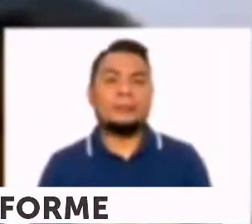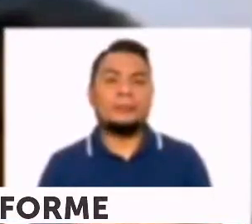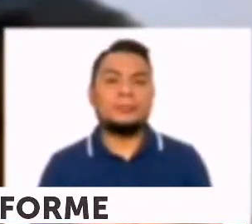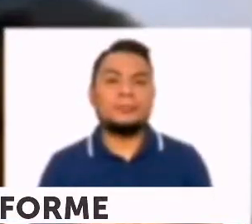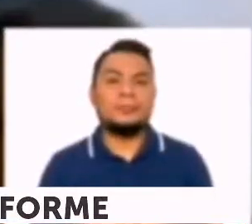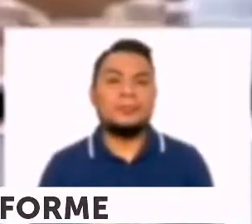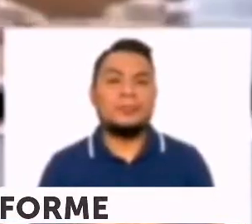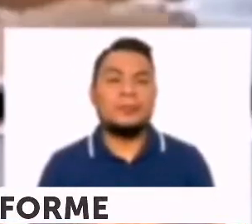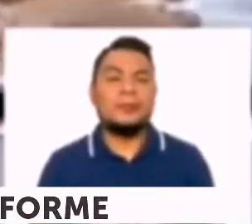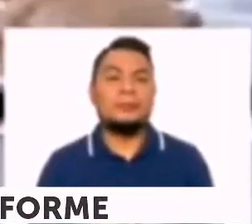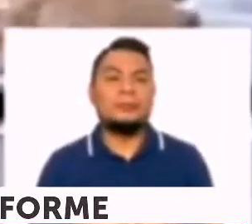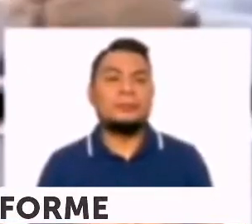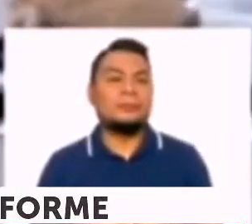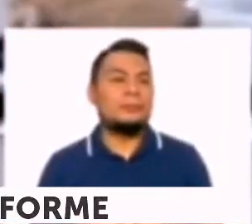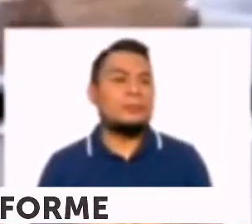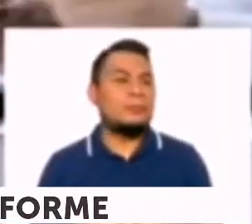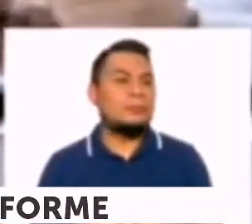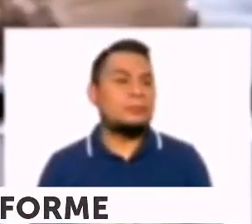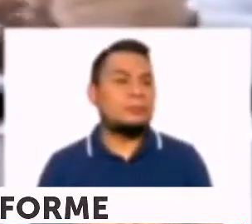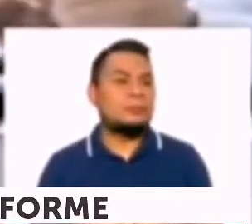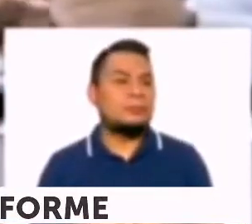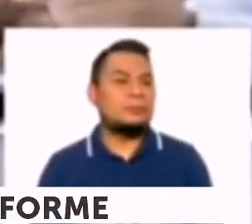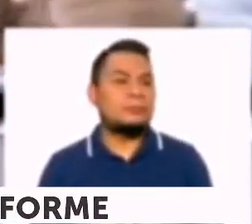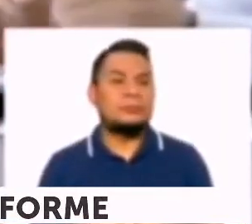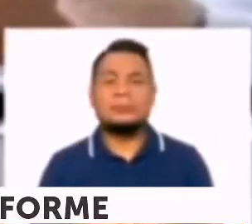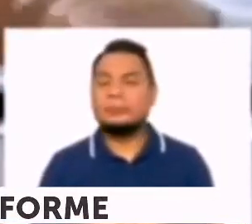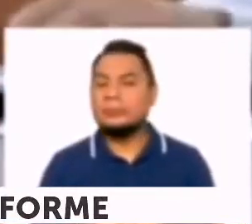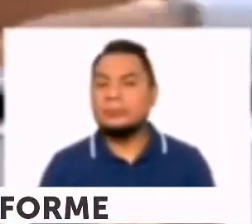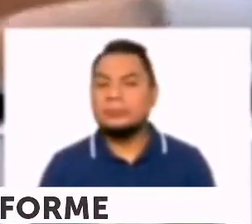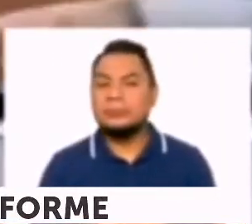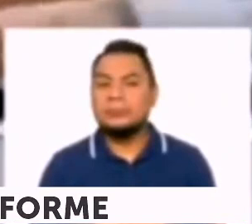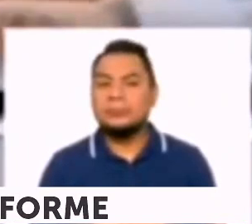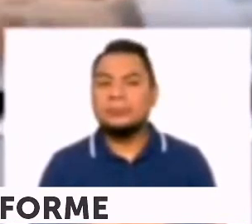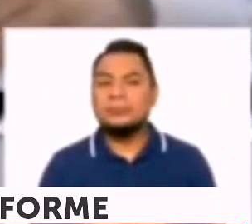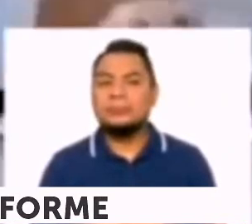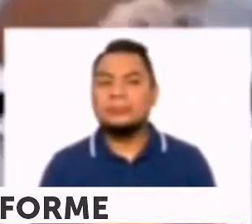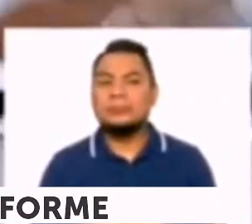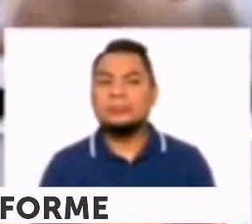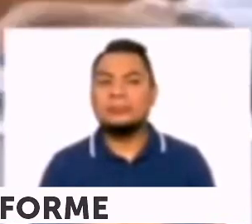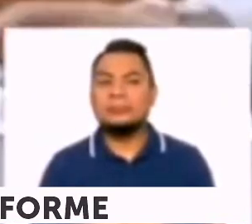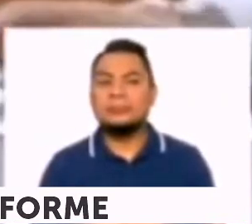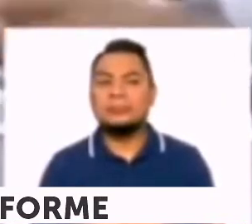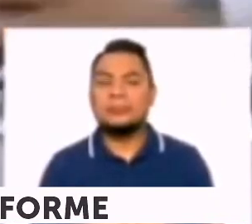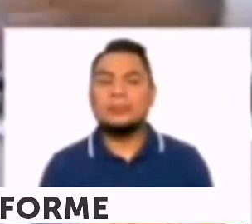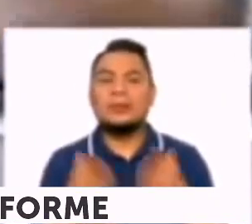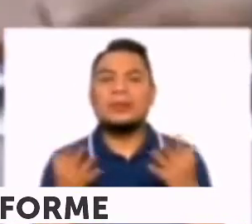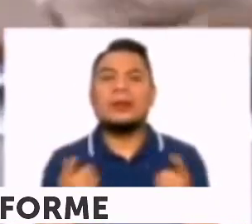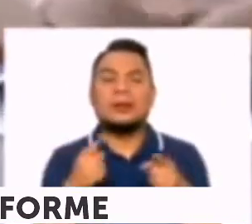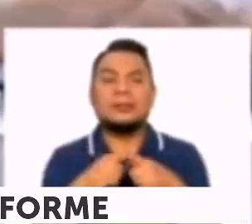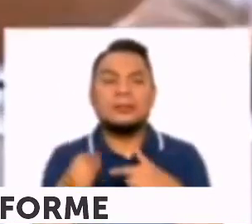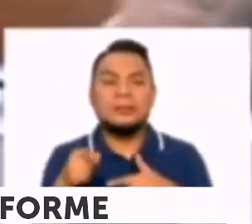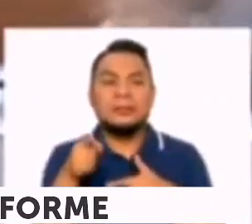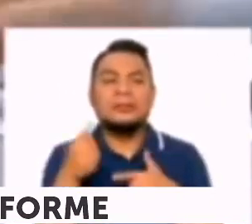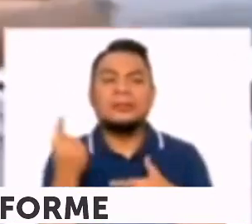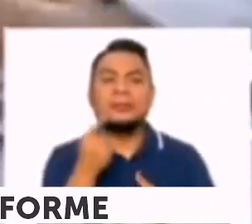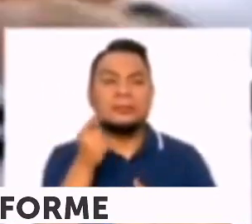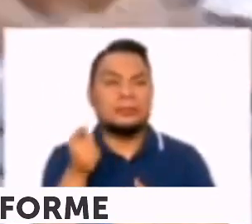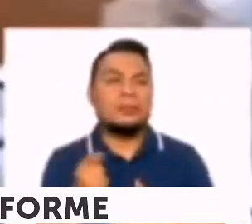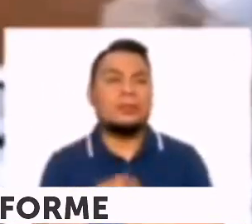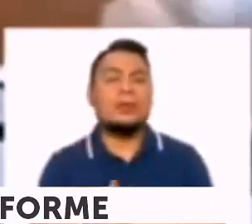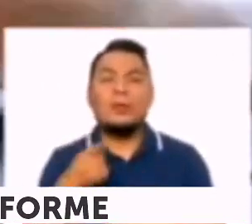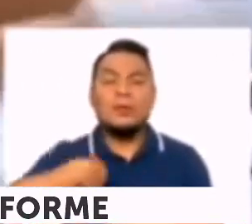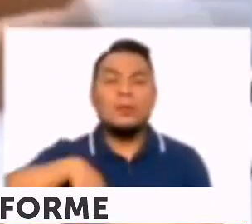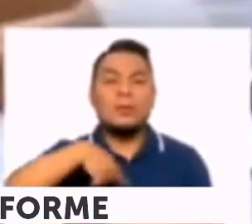Comisión COVID-19 del Congreso, Hernán Condori explicó que dicho medicamento desarrollado por la farmacéutica Merck tendría una